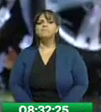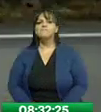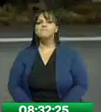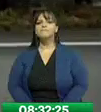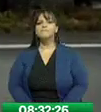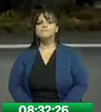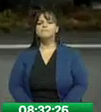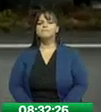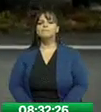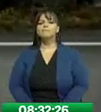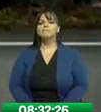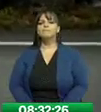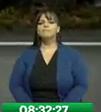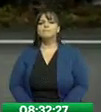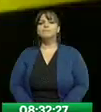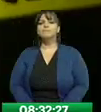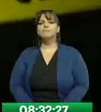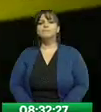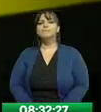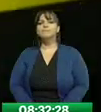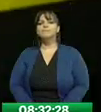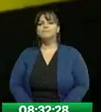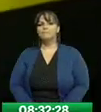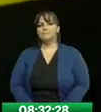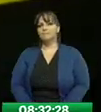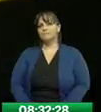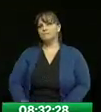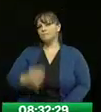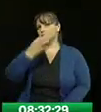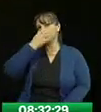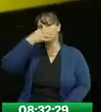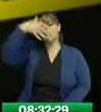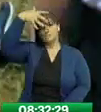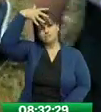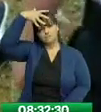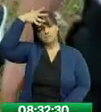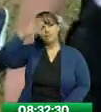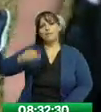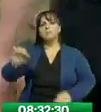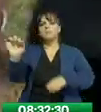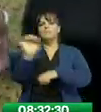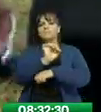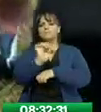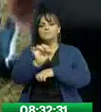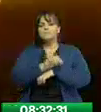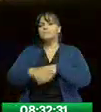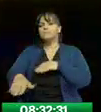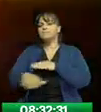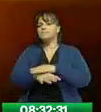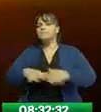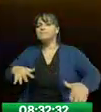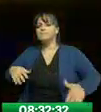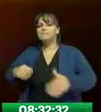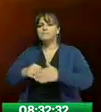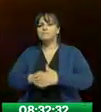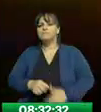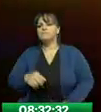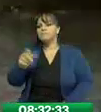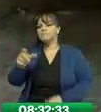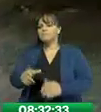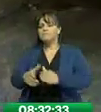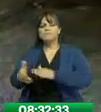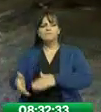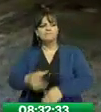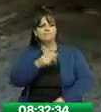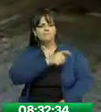Dos graves accidentes de tránsito que dejaron como saldo una persona fallecida y al menos 8 heridos se registraron en menos de 24 horas